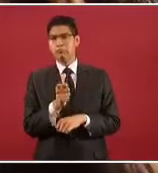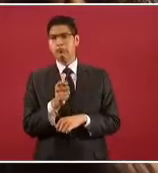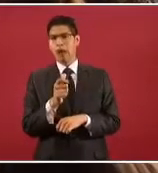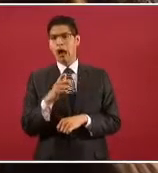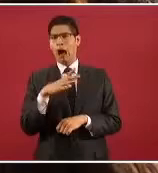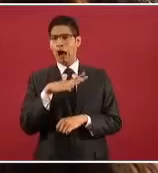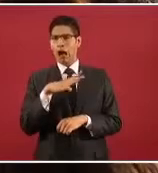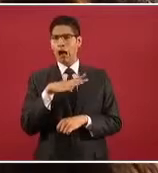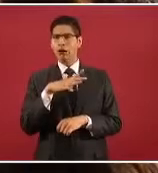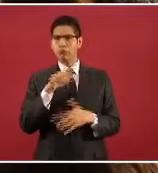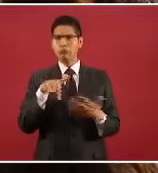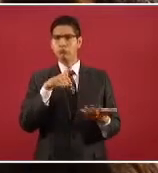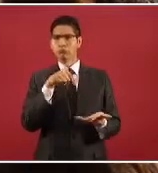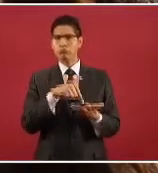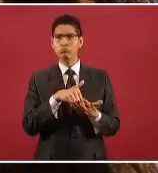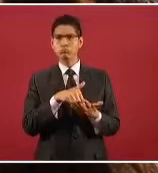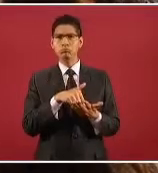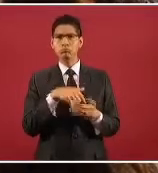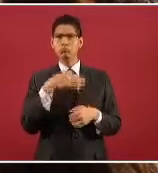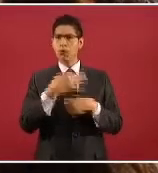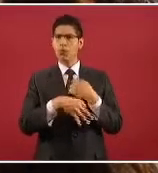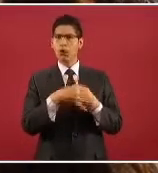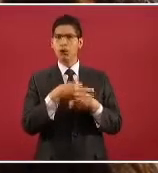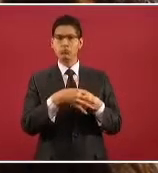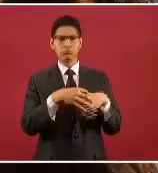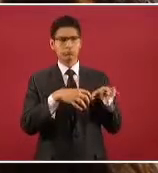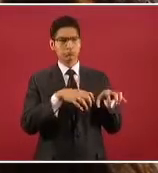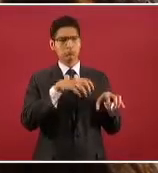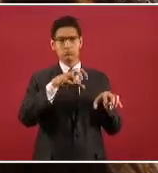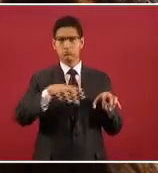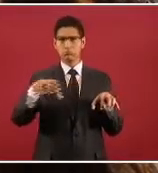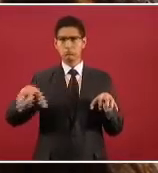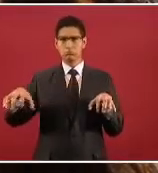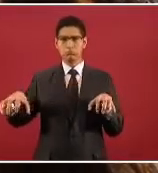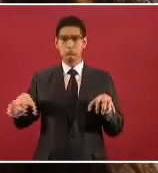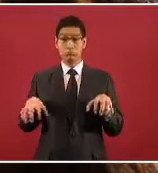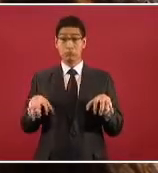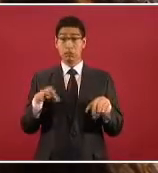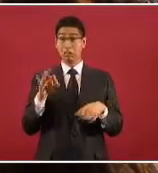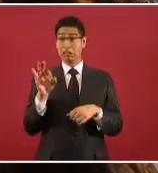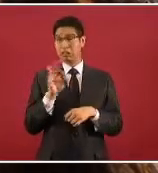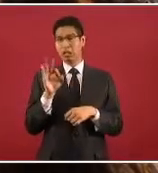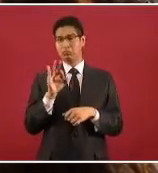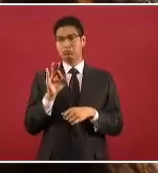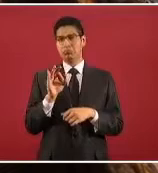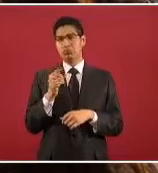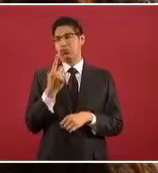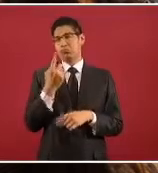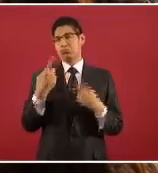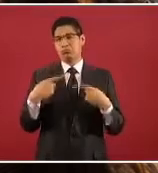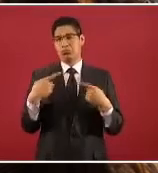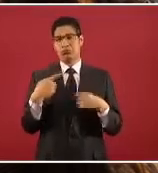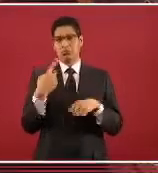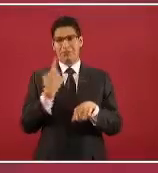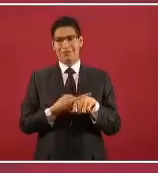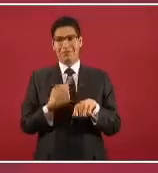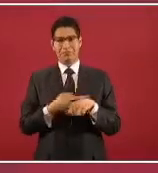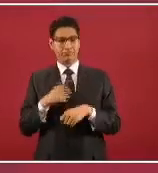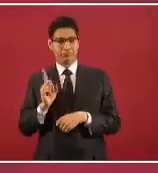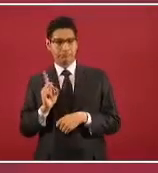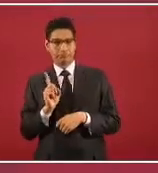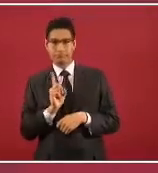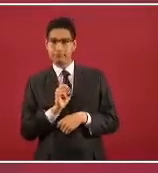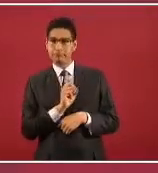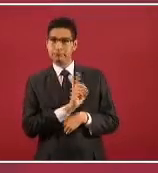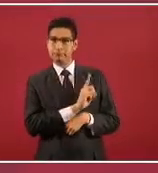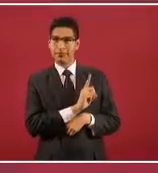móviles que están colocando fuera del hospital. Llega un enfermo, lo ve una enfermera